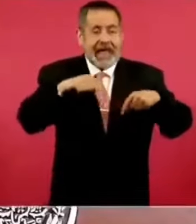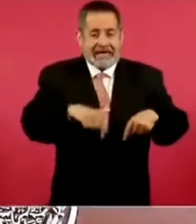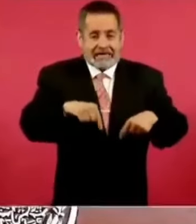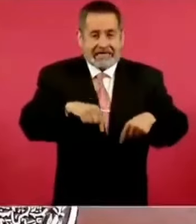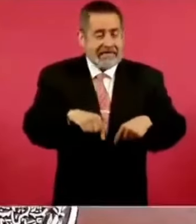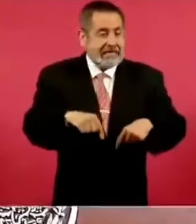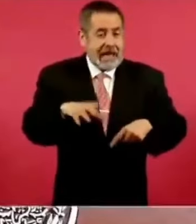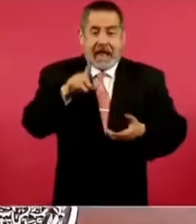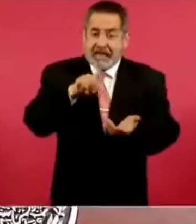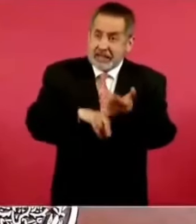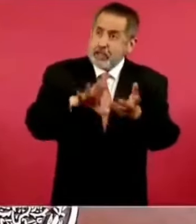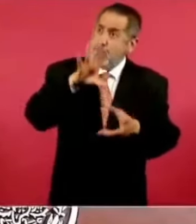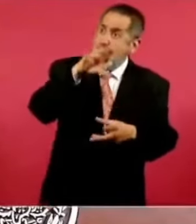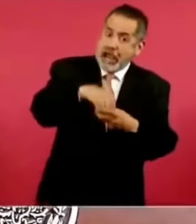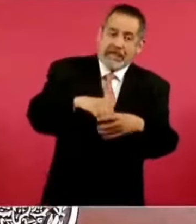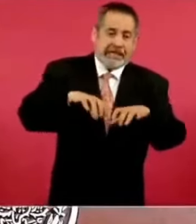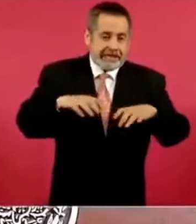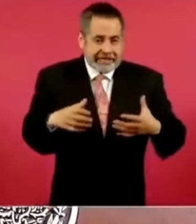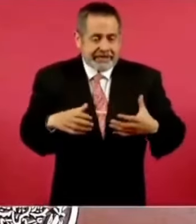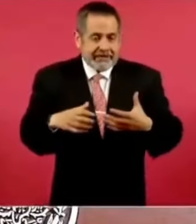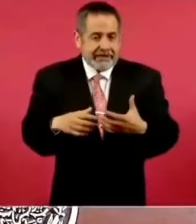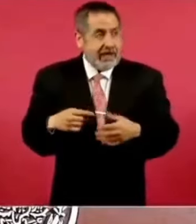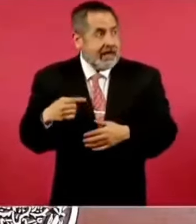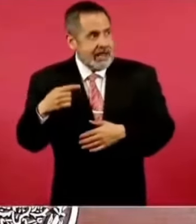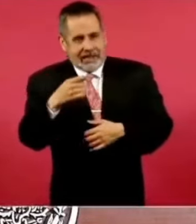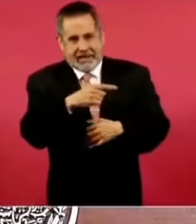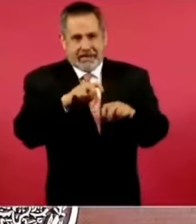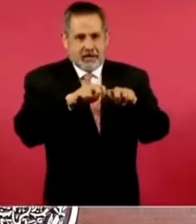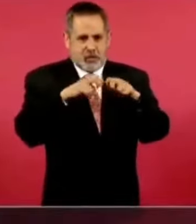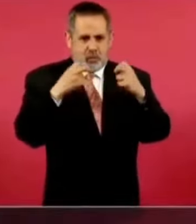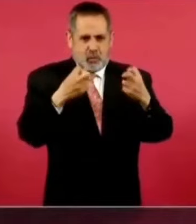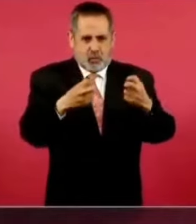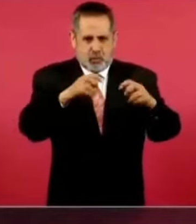Palacio. Y el recinto